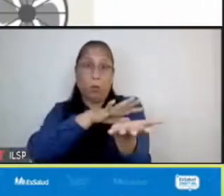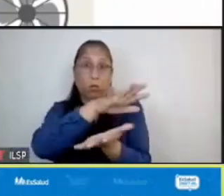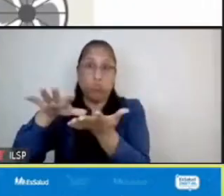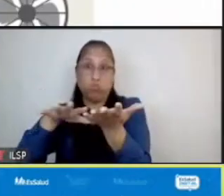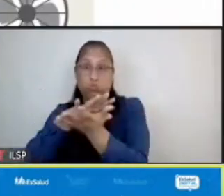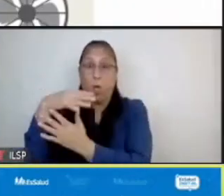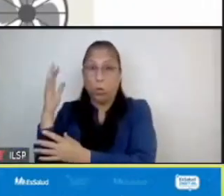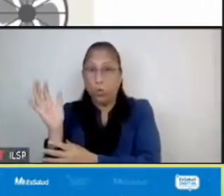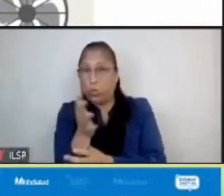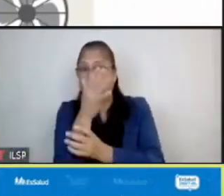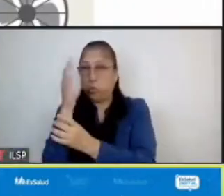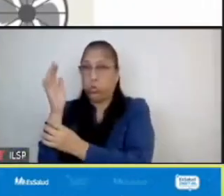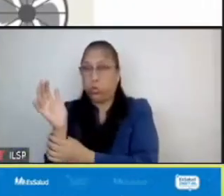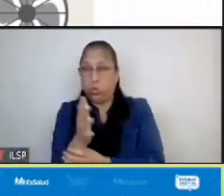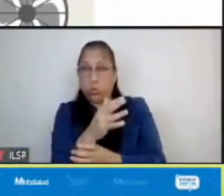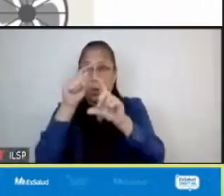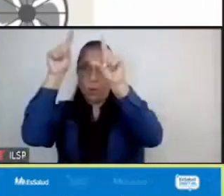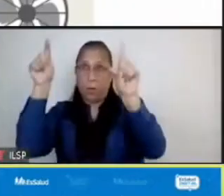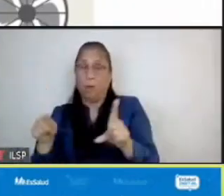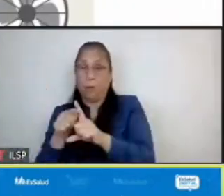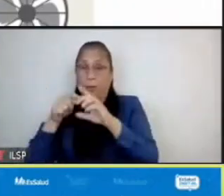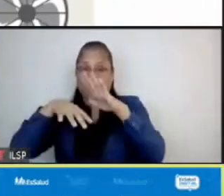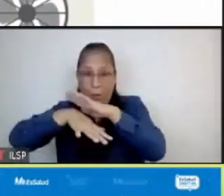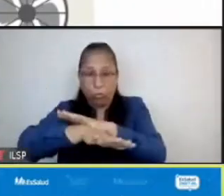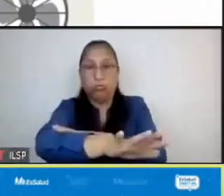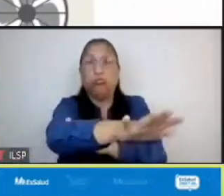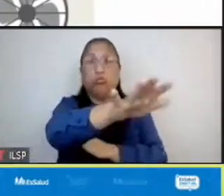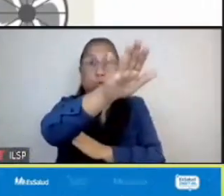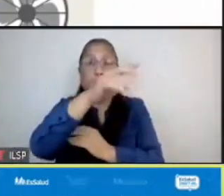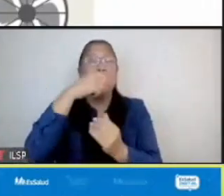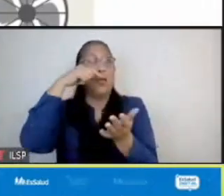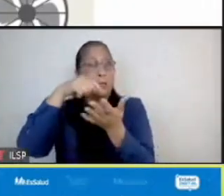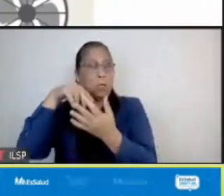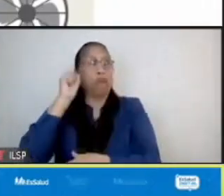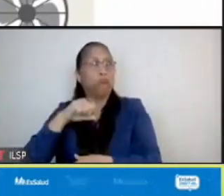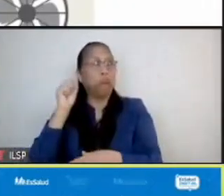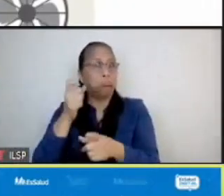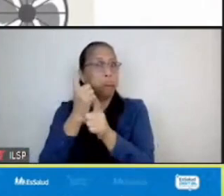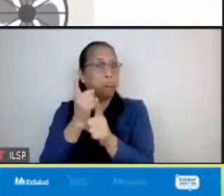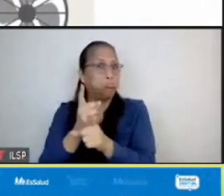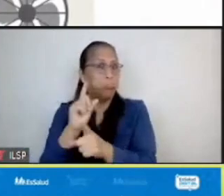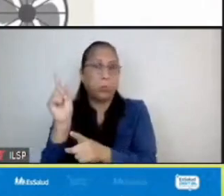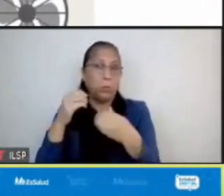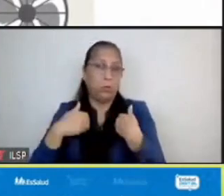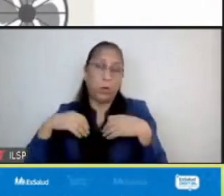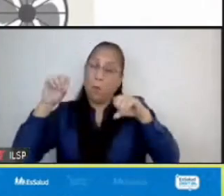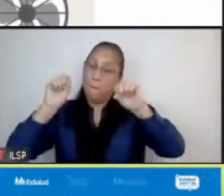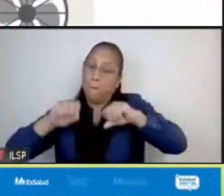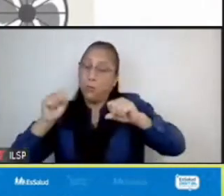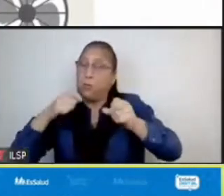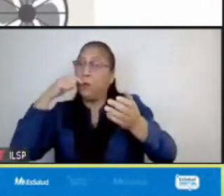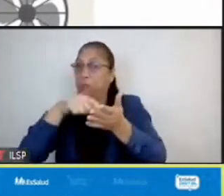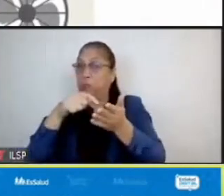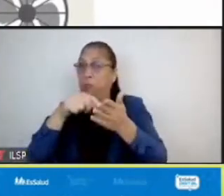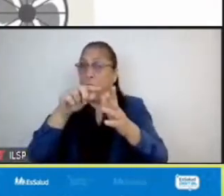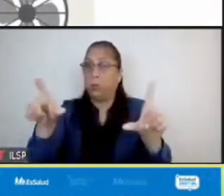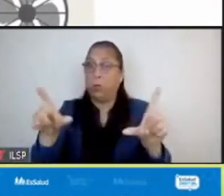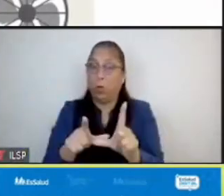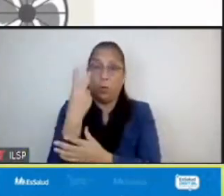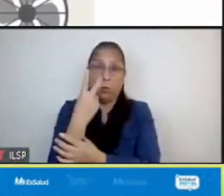lo apunta hacia la ventana como salida. Y eso sí funciona bastante bien si no se tiene la posibilidad de tener un ambiente como este, en el cual tengas dos